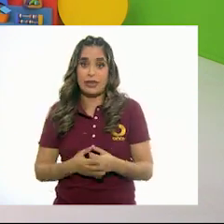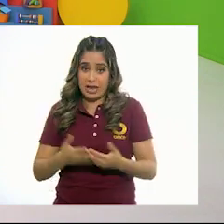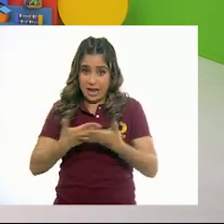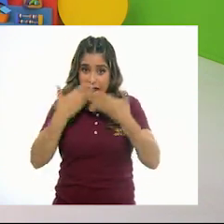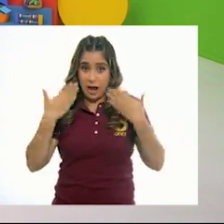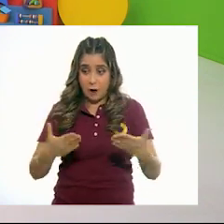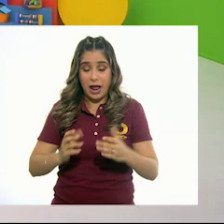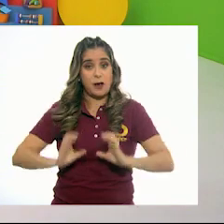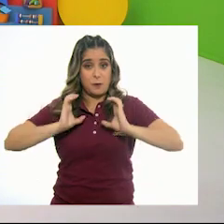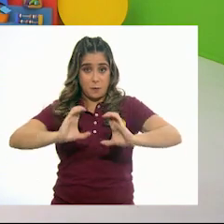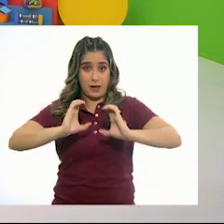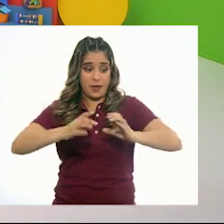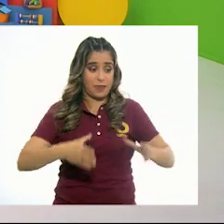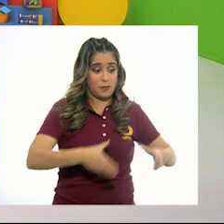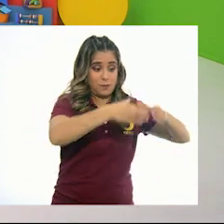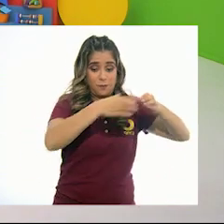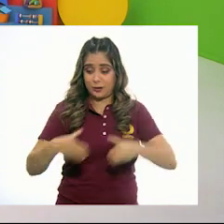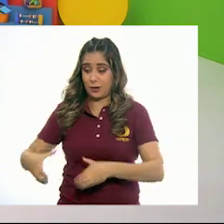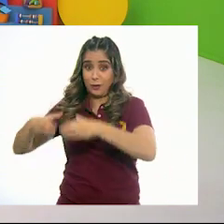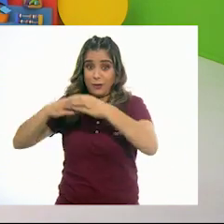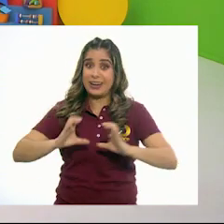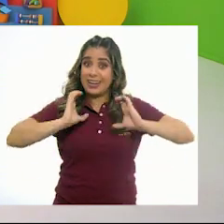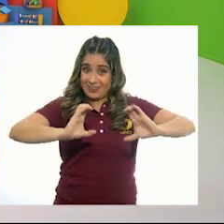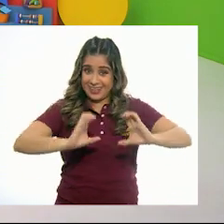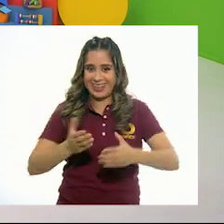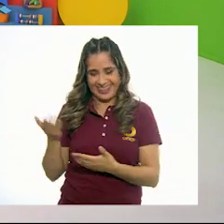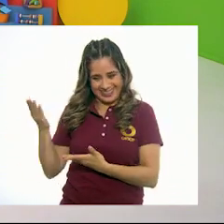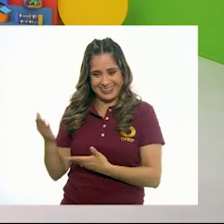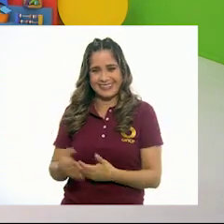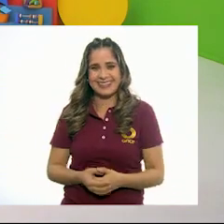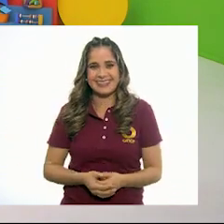nuestra torre! ¡Dos, tres, vamos!